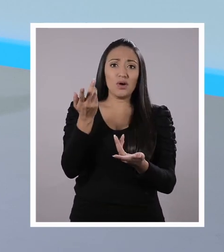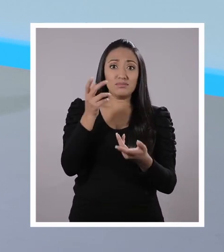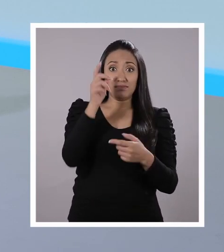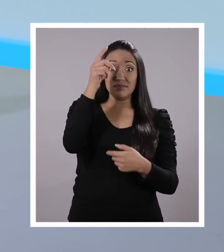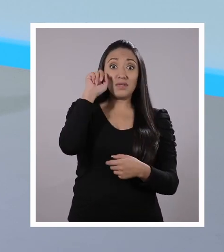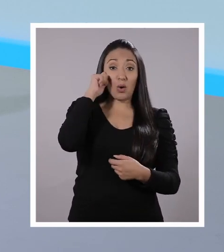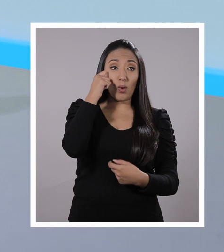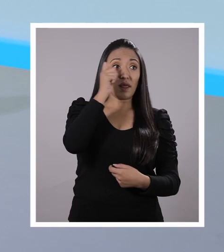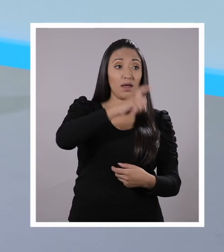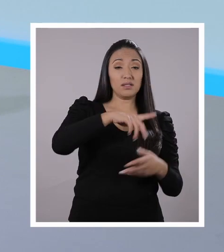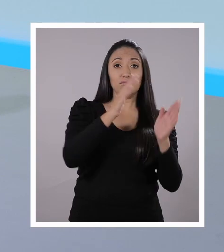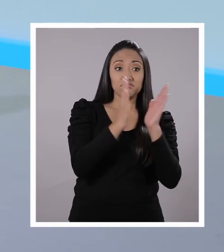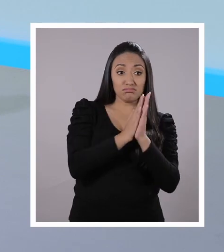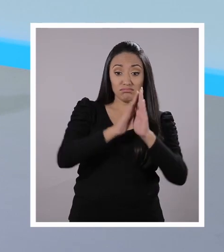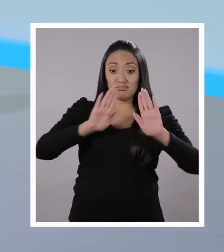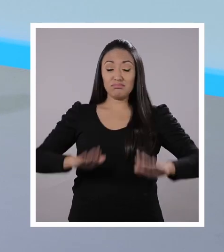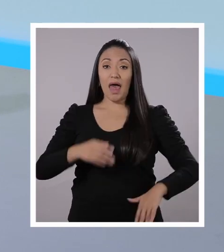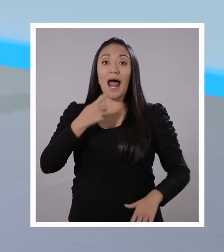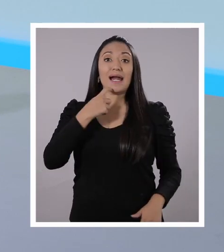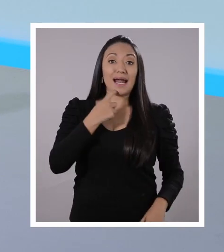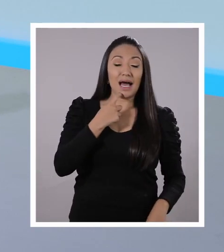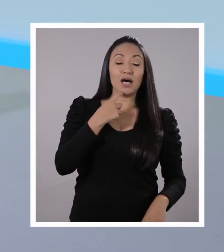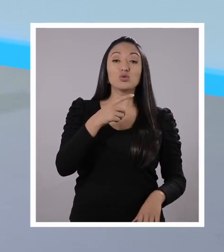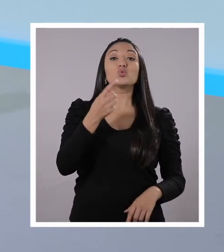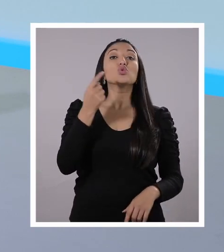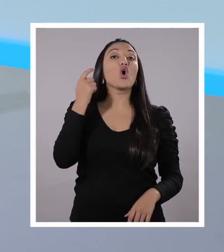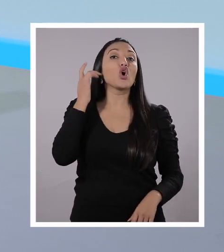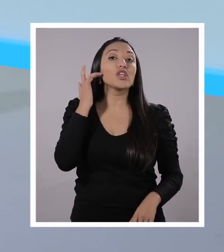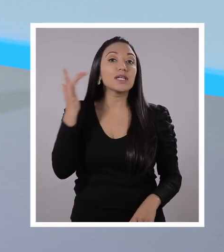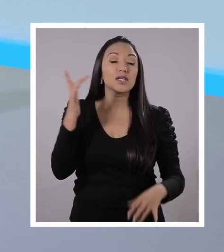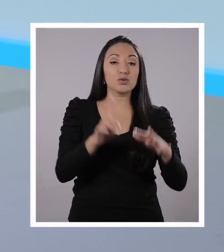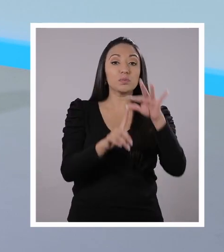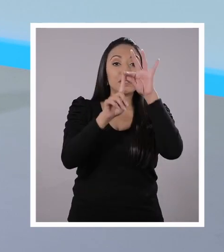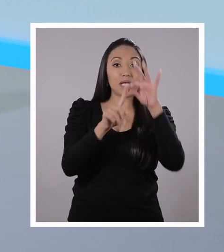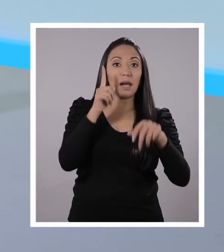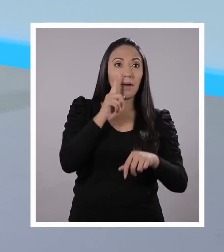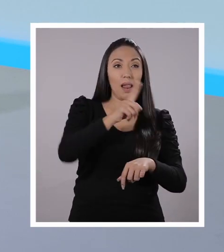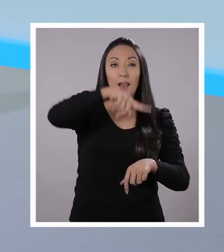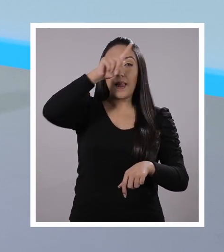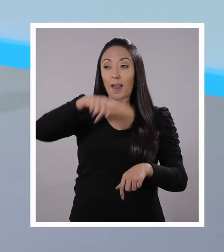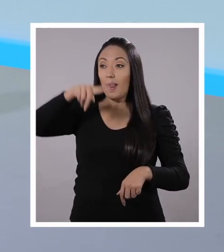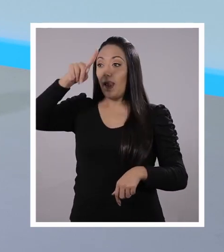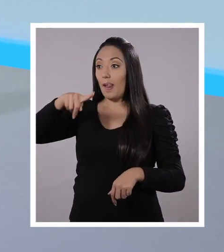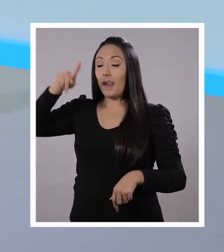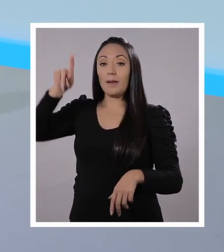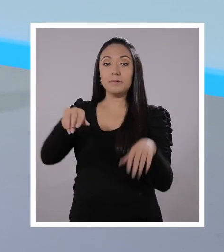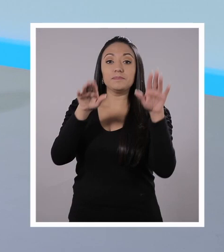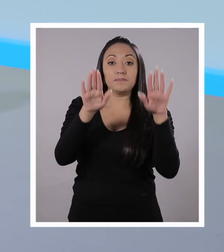cubiertos y pusimos a cada uno de nuestros cubiertos un sonido especial para poder tocarlas.